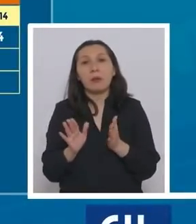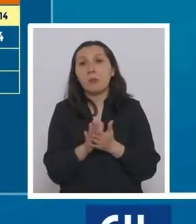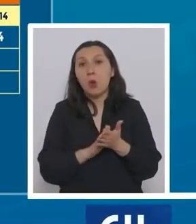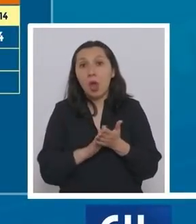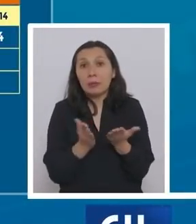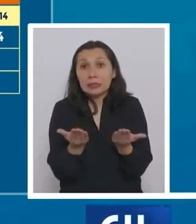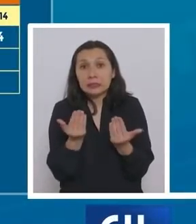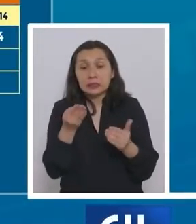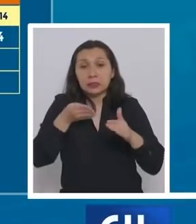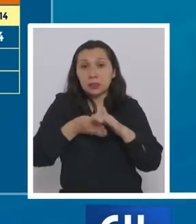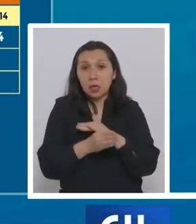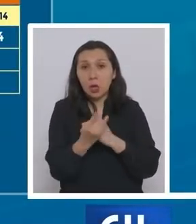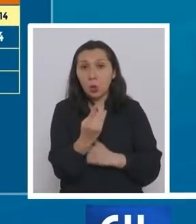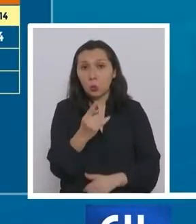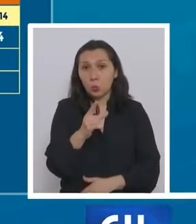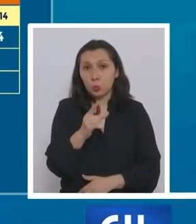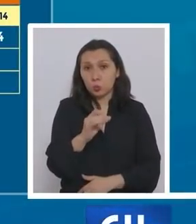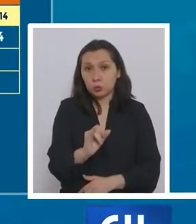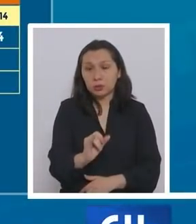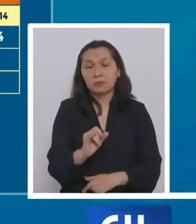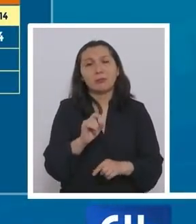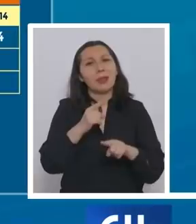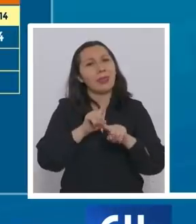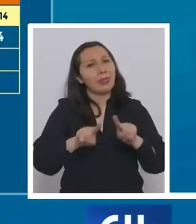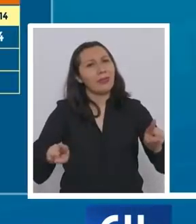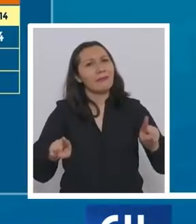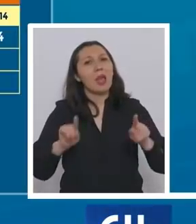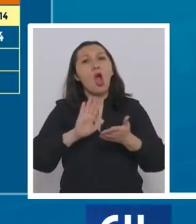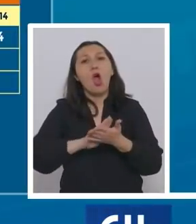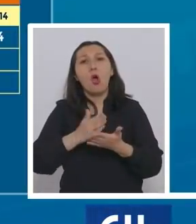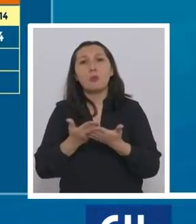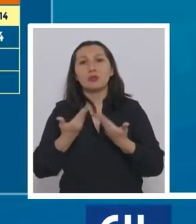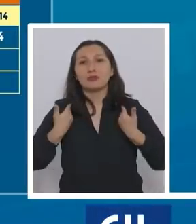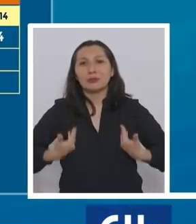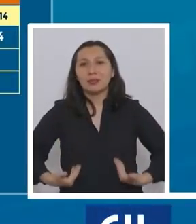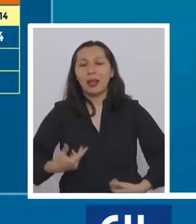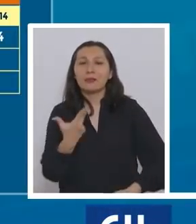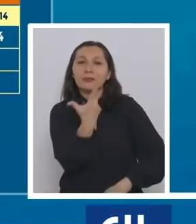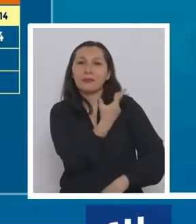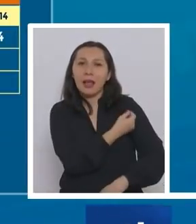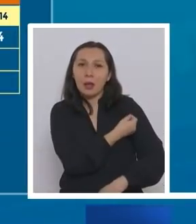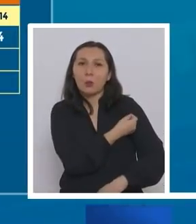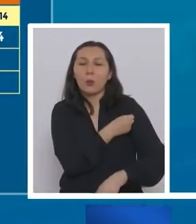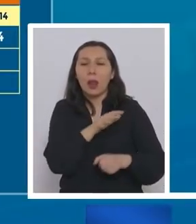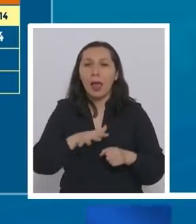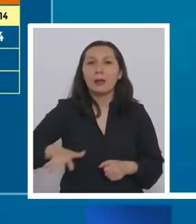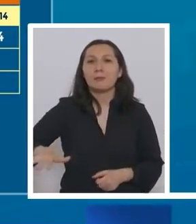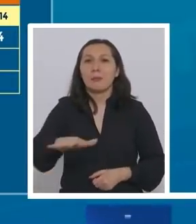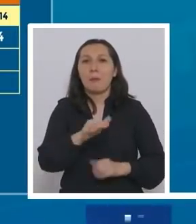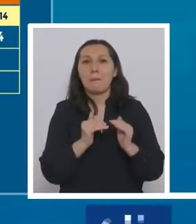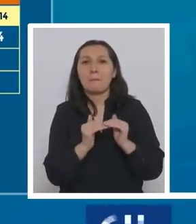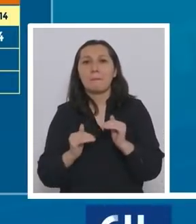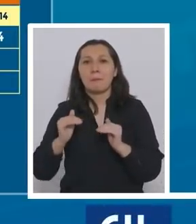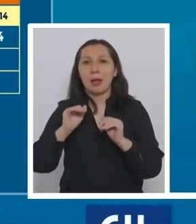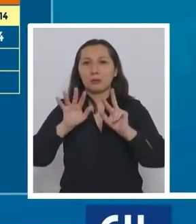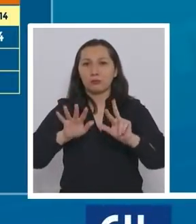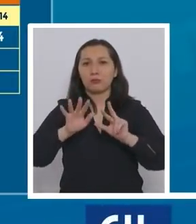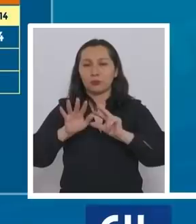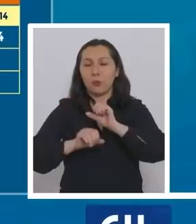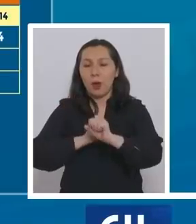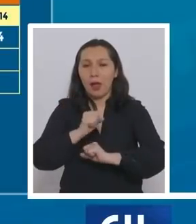cama UCI, varía significativamente según el esquema de vacunación que presente la población mayor de 18